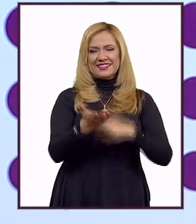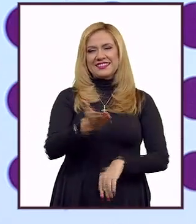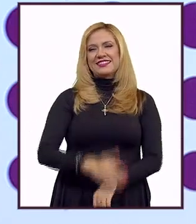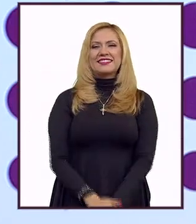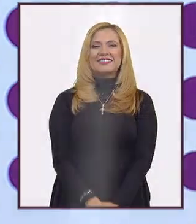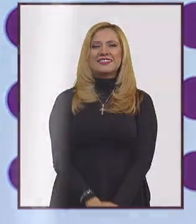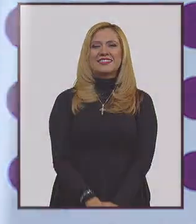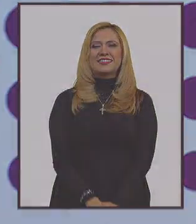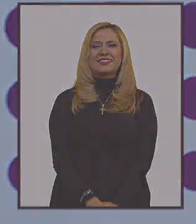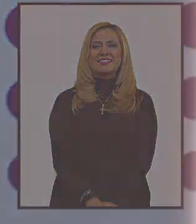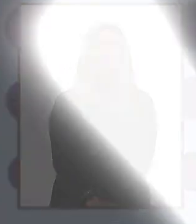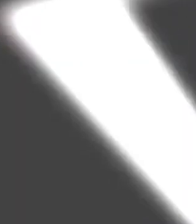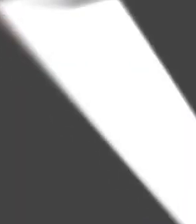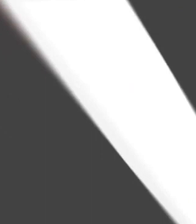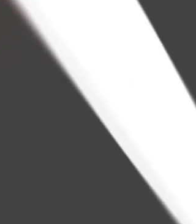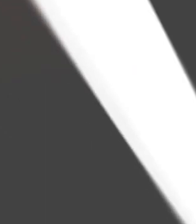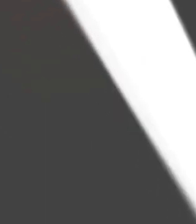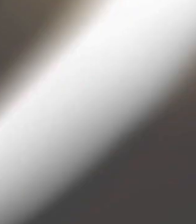regresamos.